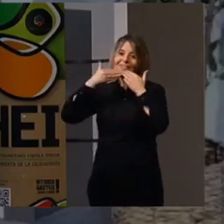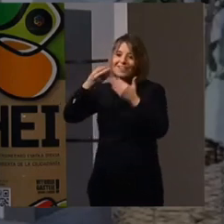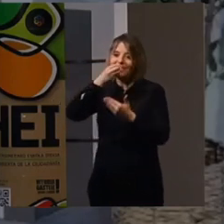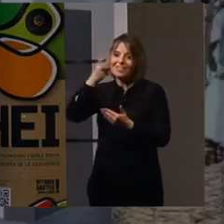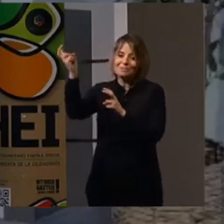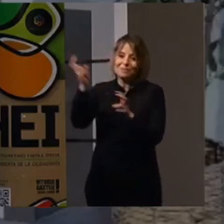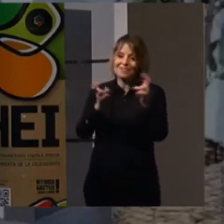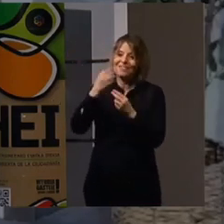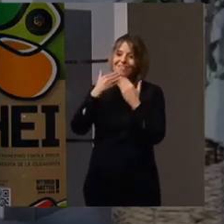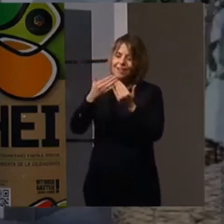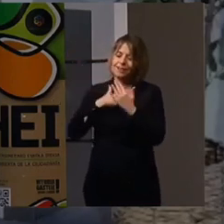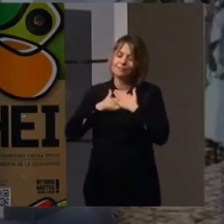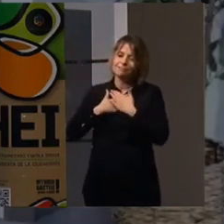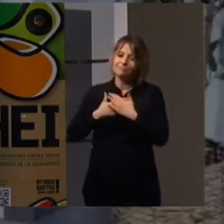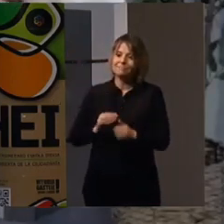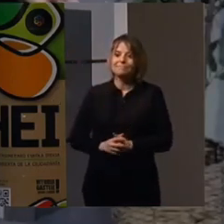asko, etortzeagatik benetan.